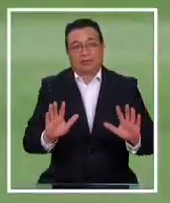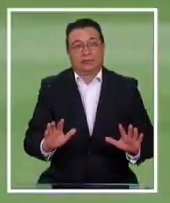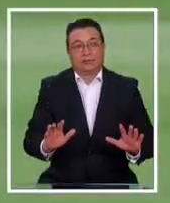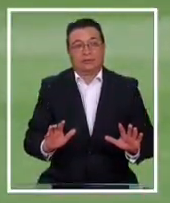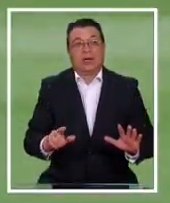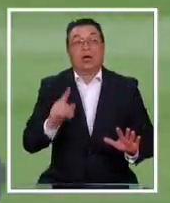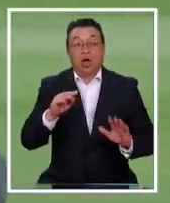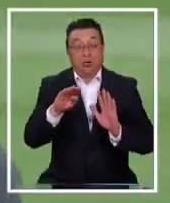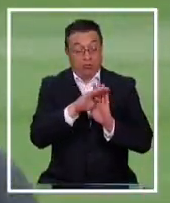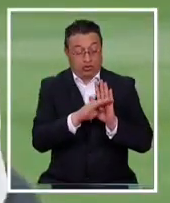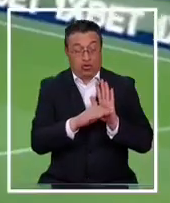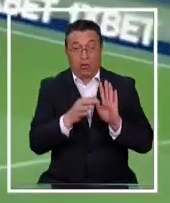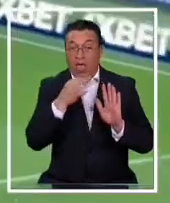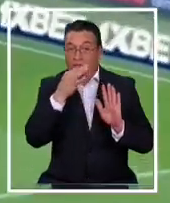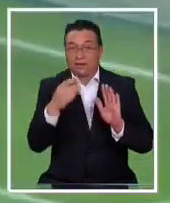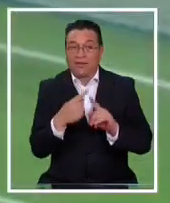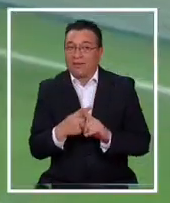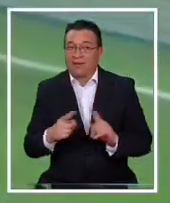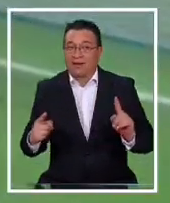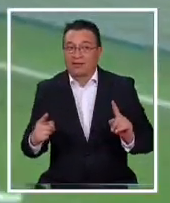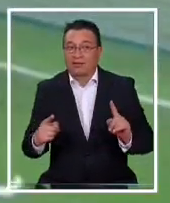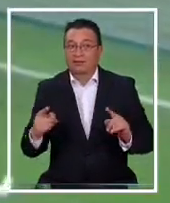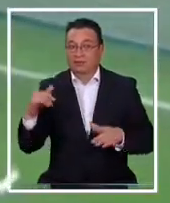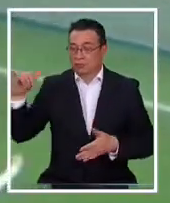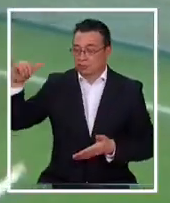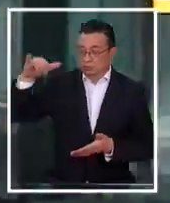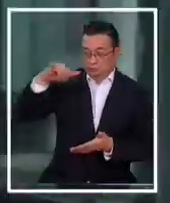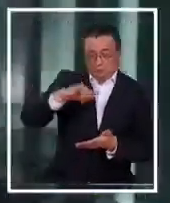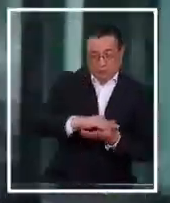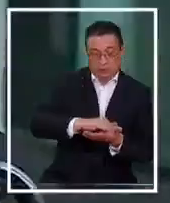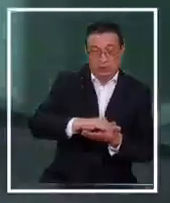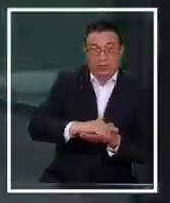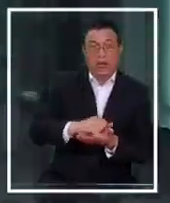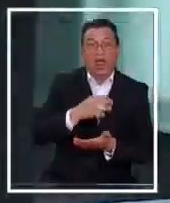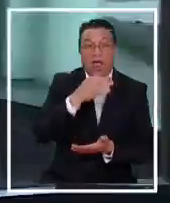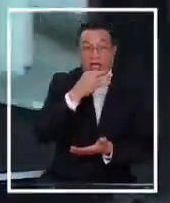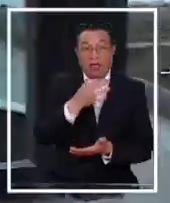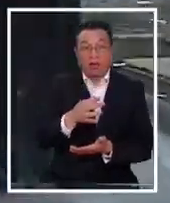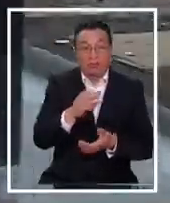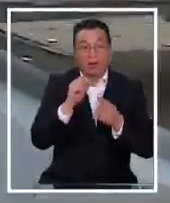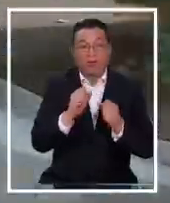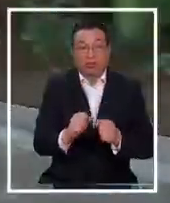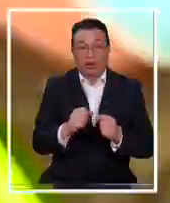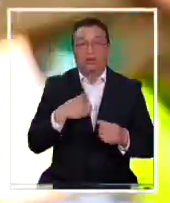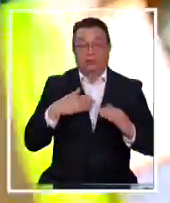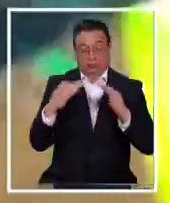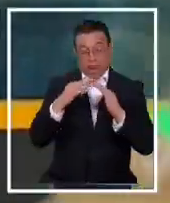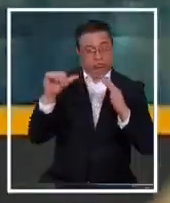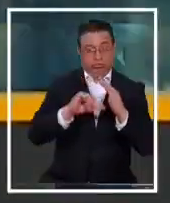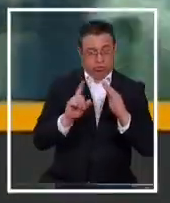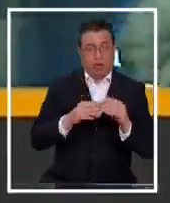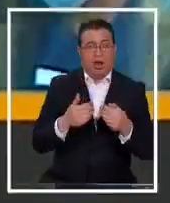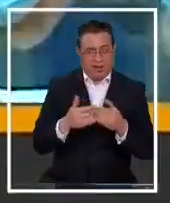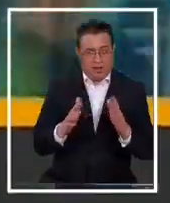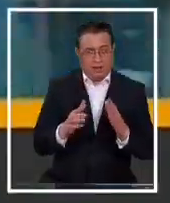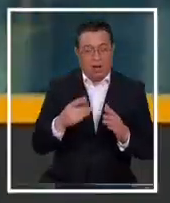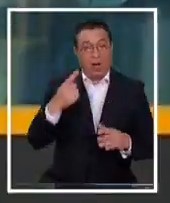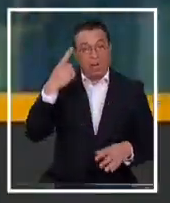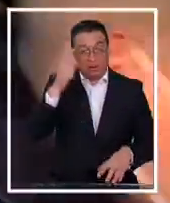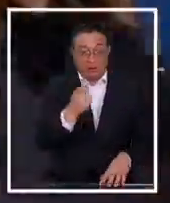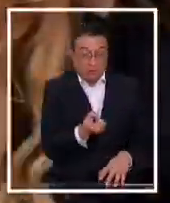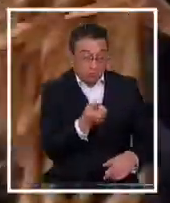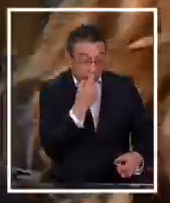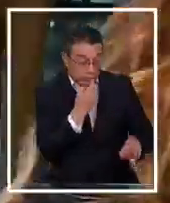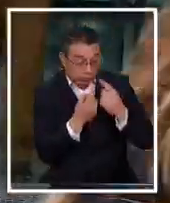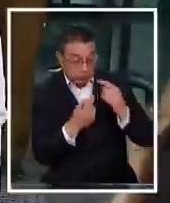el protocolo dice algo distinto. Al arribar al país, los deportistas pueden eximirse de la cuarentena siempre y cuando el PCR que